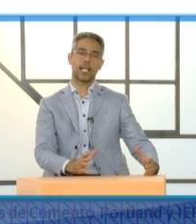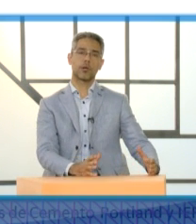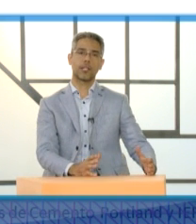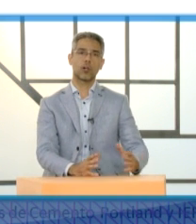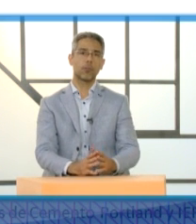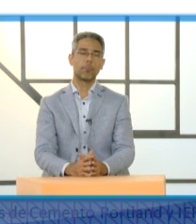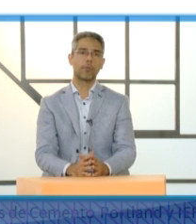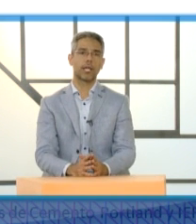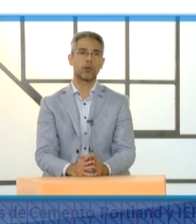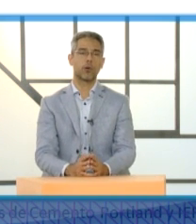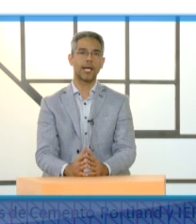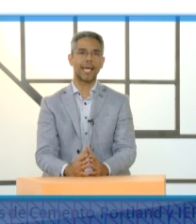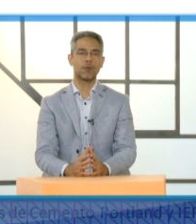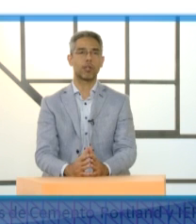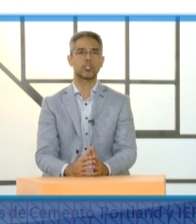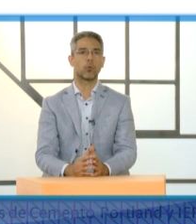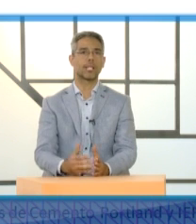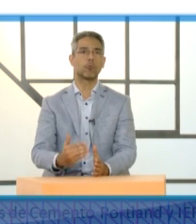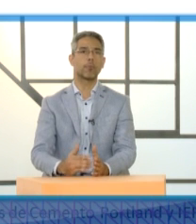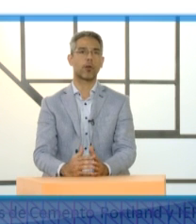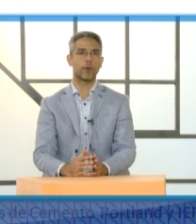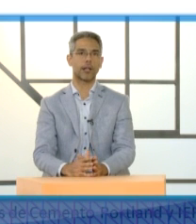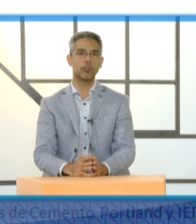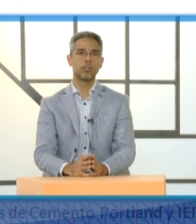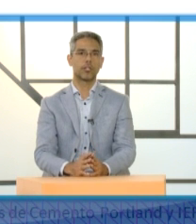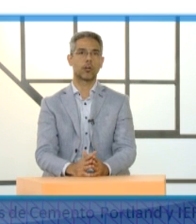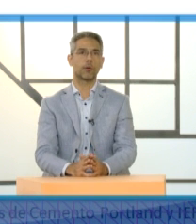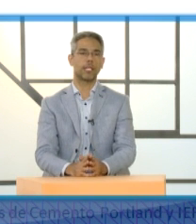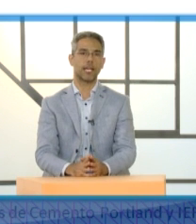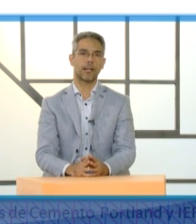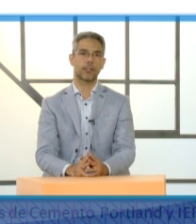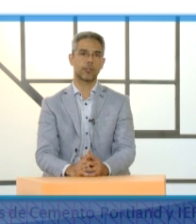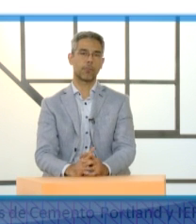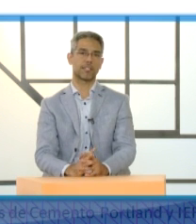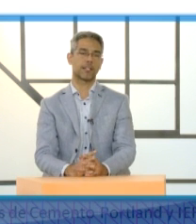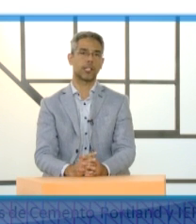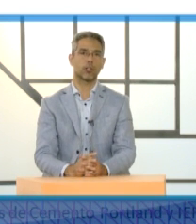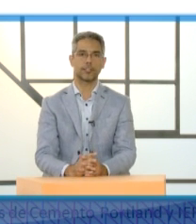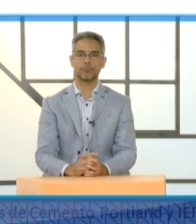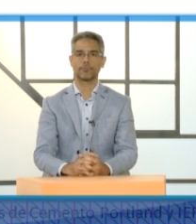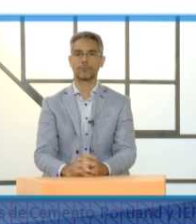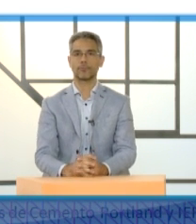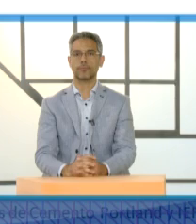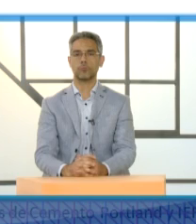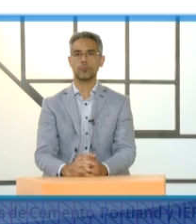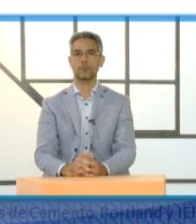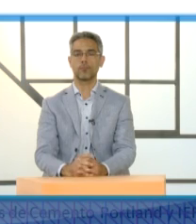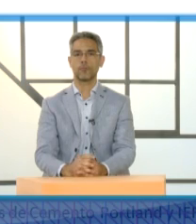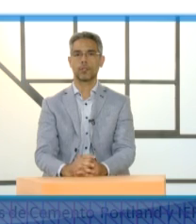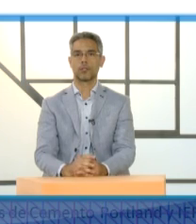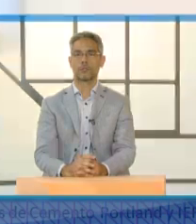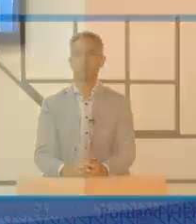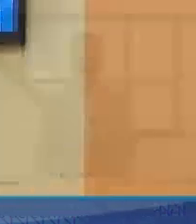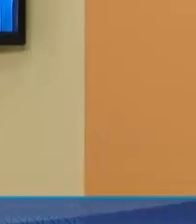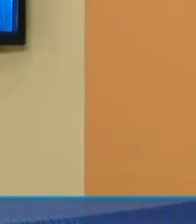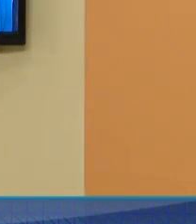del año anterior, vemos que todavía el empleo se encuentra muy por debajo de lo que venía en meses anteriores. ¿Podríamos decir de alguna